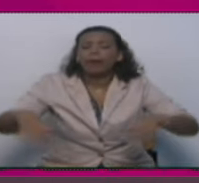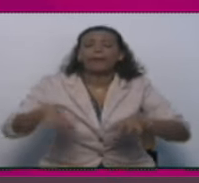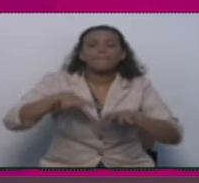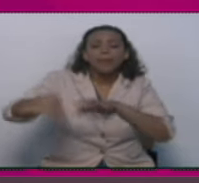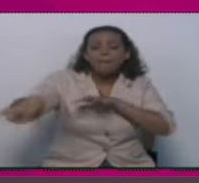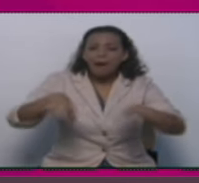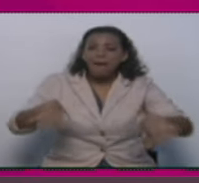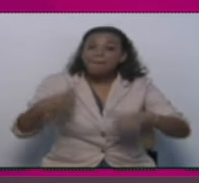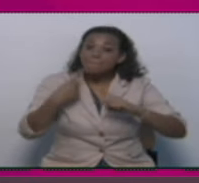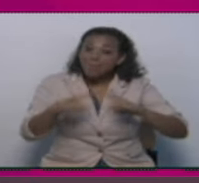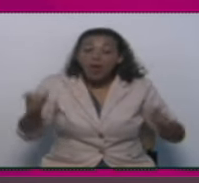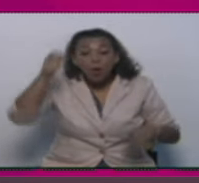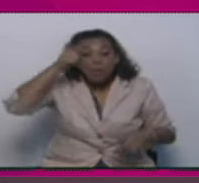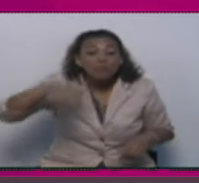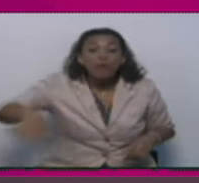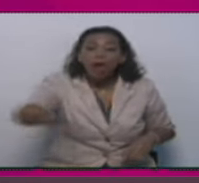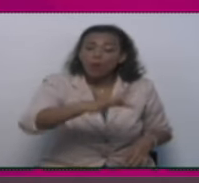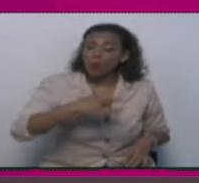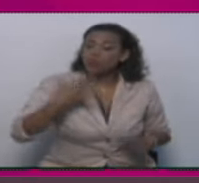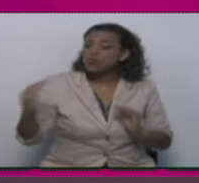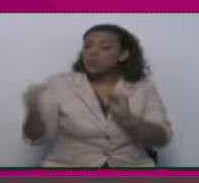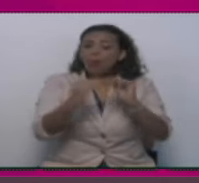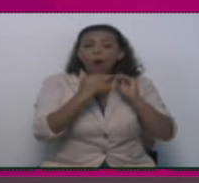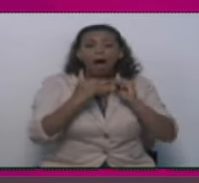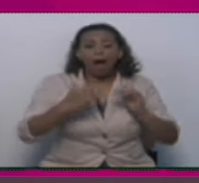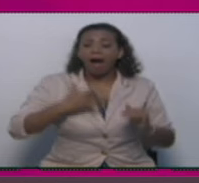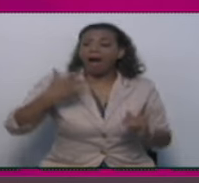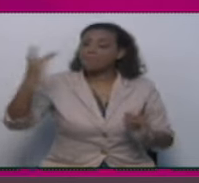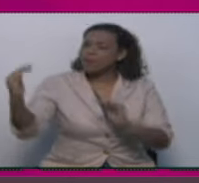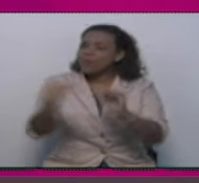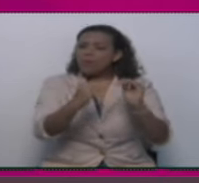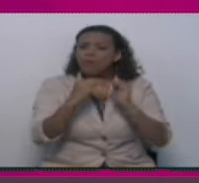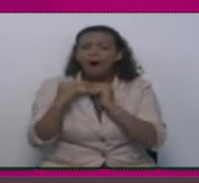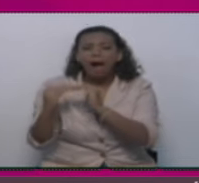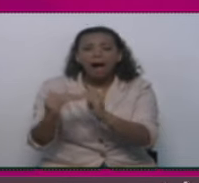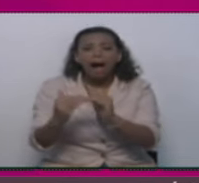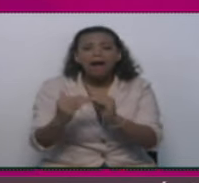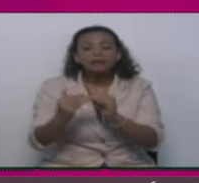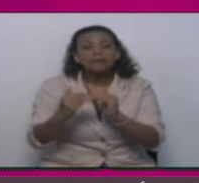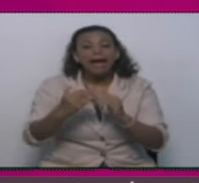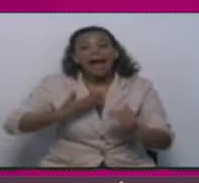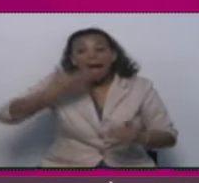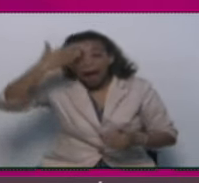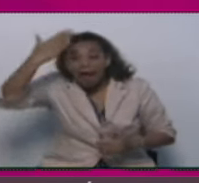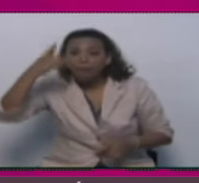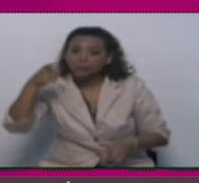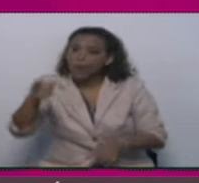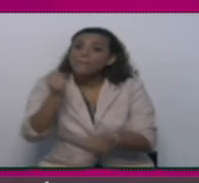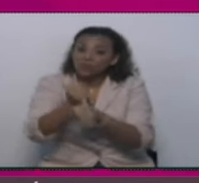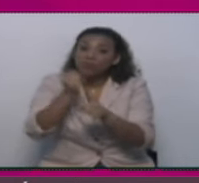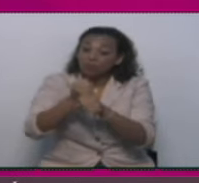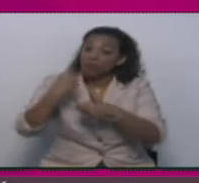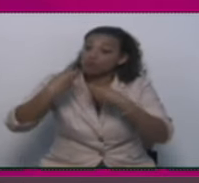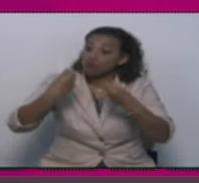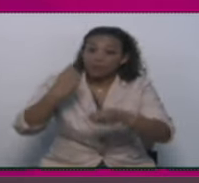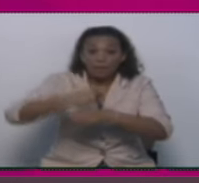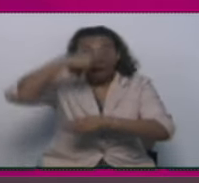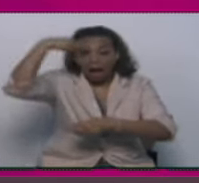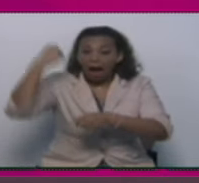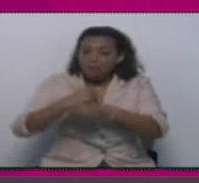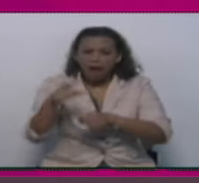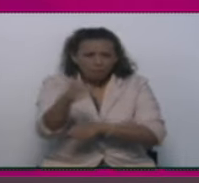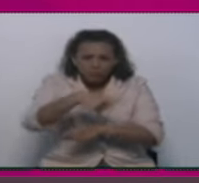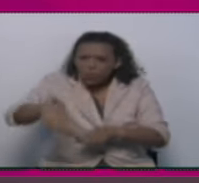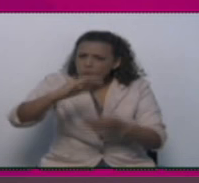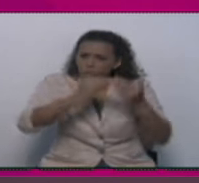pero somos pueblo con un alma común. Si algo tiene el pueblo árabe, gente trabajadora. Tú no conseguirás de